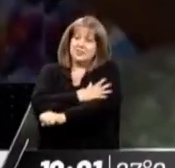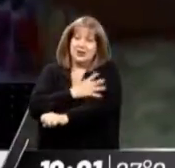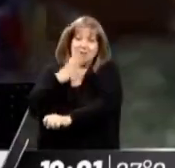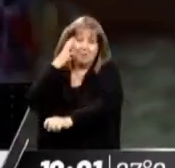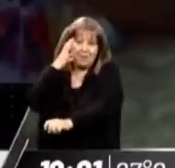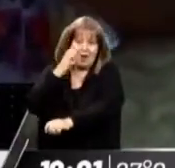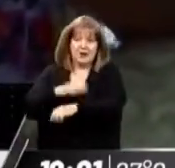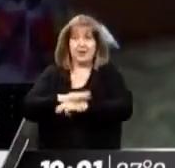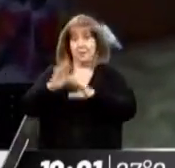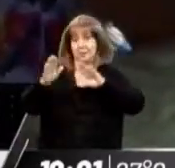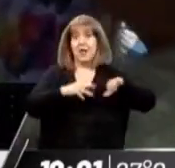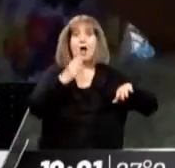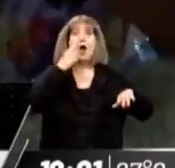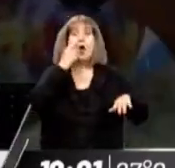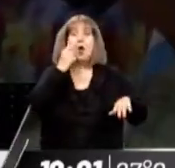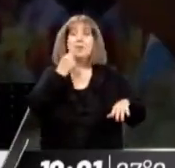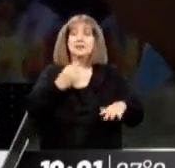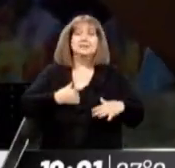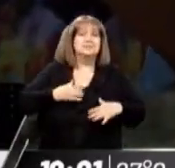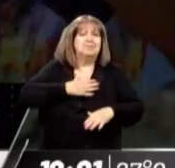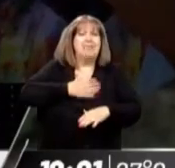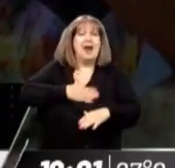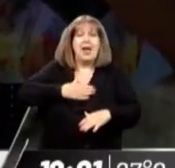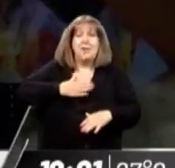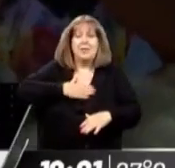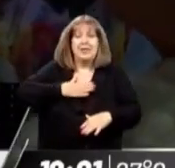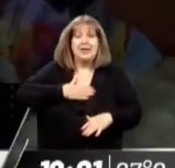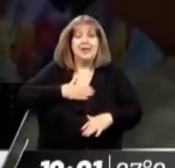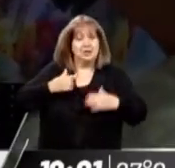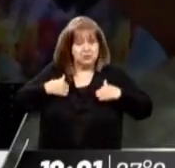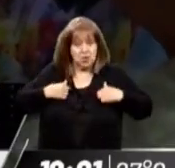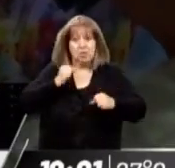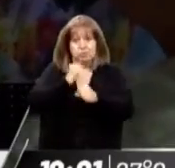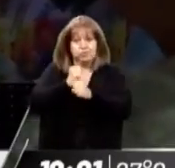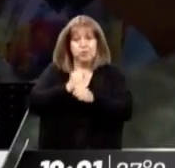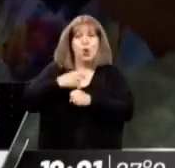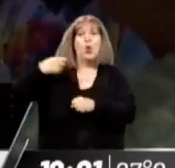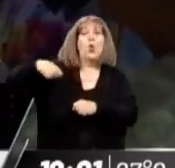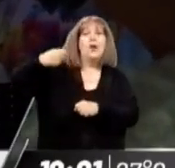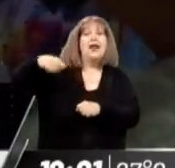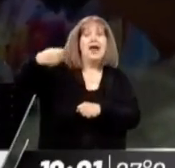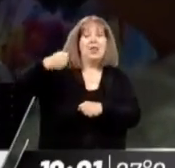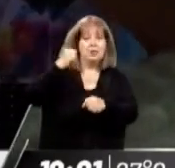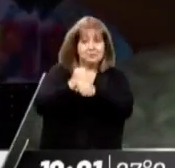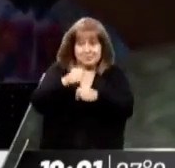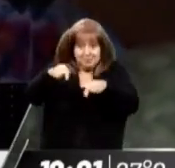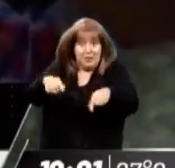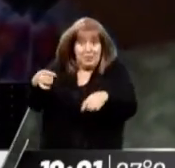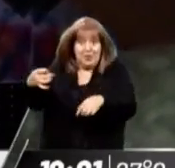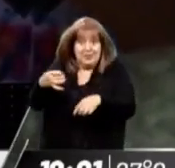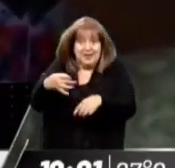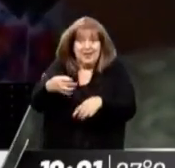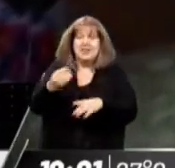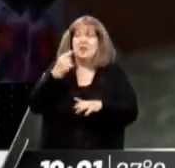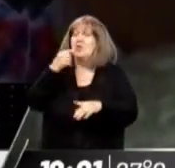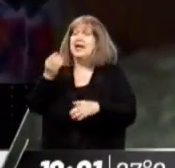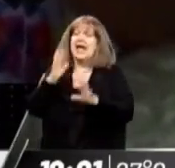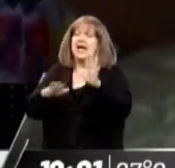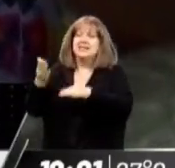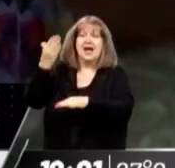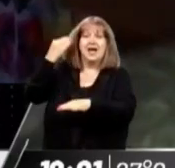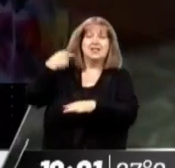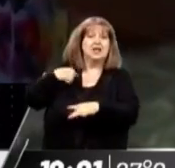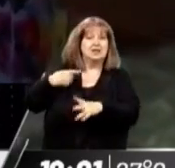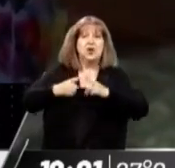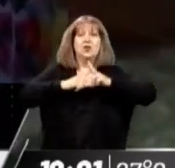El tren para mí es todo, porque yo soy ferroviario, jubilado ferroviario. ¿Viste? Sí, ¿qué trabajaba? ¿Qué hacía?